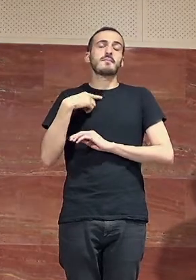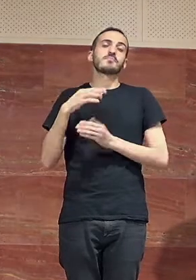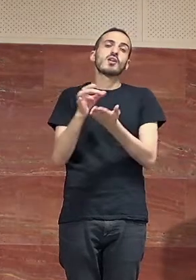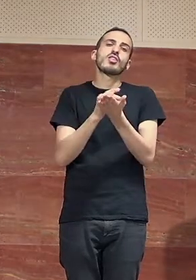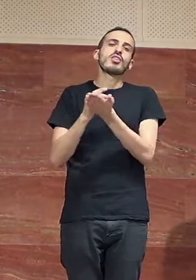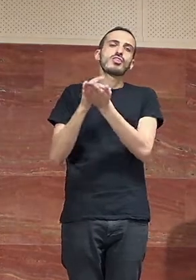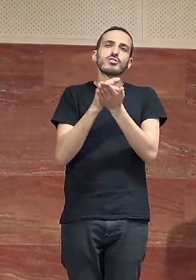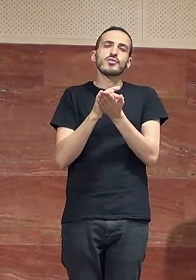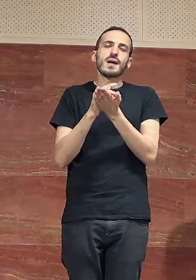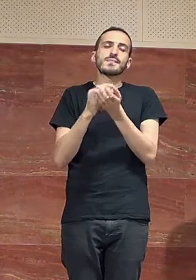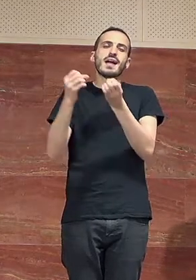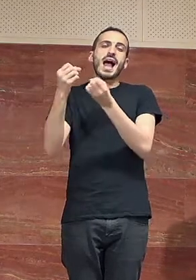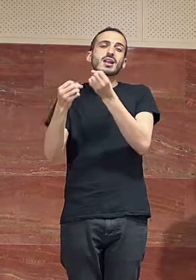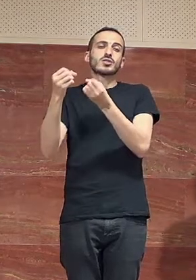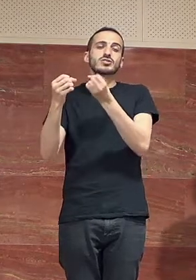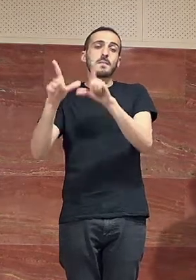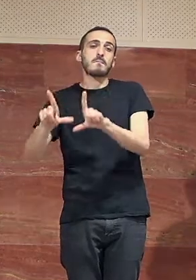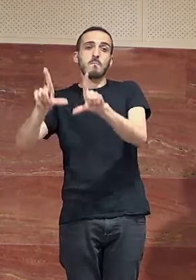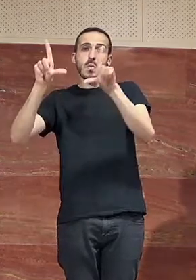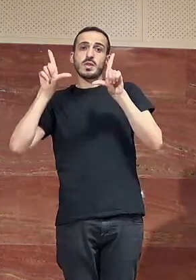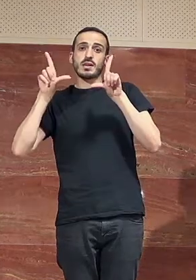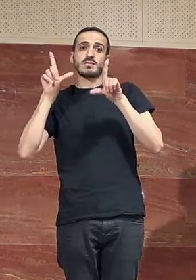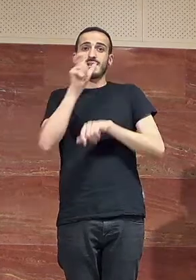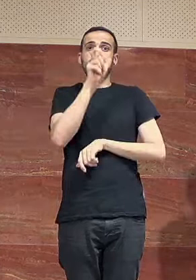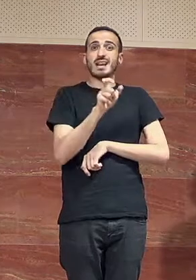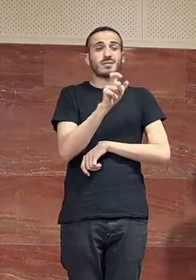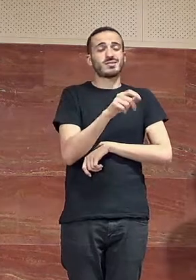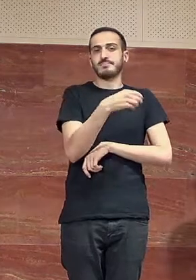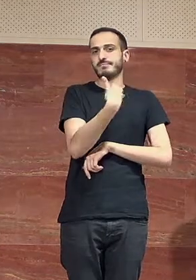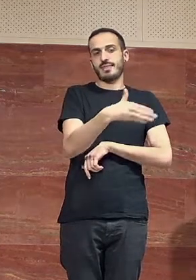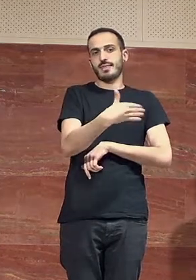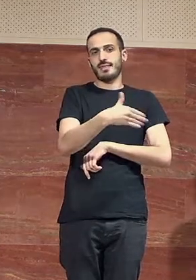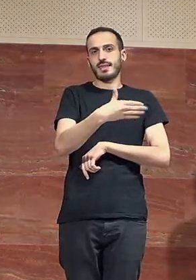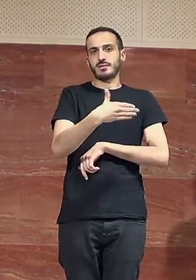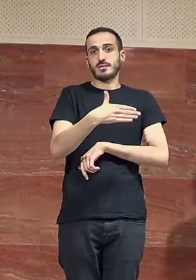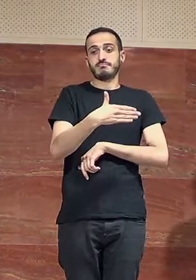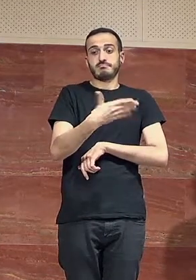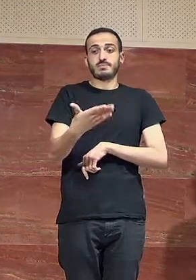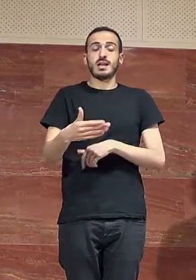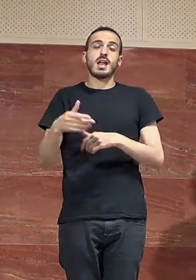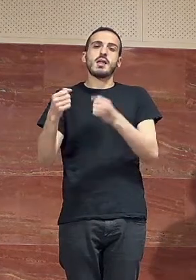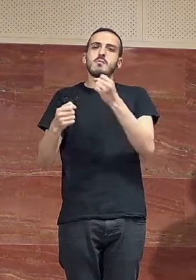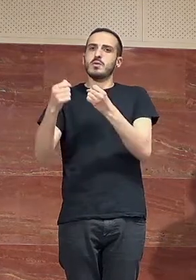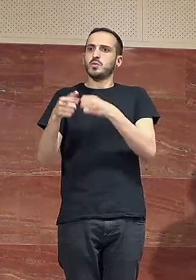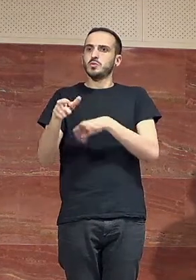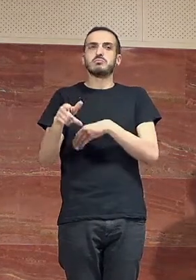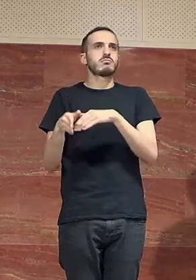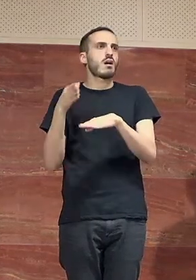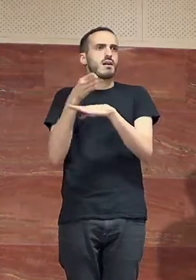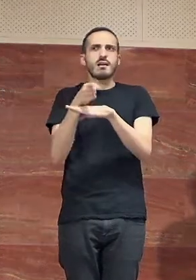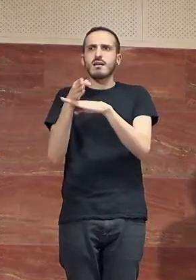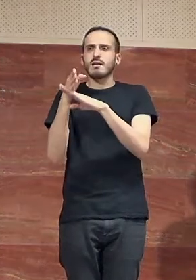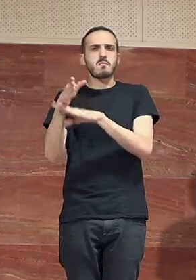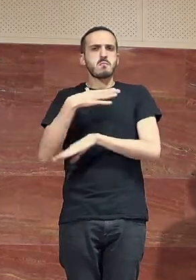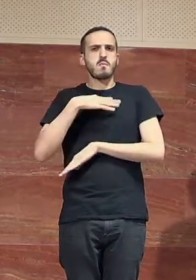frente al peatón. Entonces, si hay que reducir aceras, se reduce en favor del vehículo. El vehículo puede ir a cualquier sitio sin cambiar de nivel, etc. Entonces parece